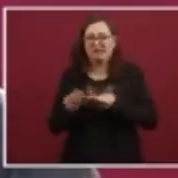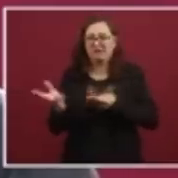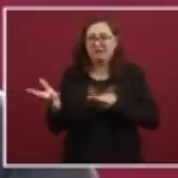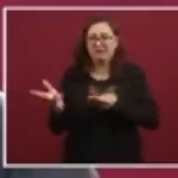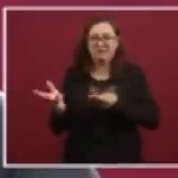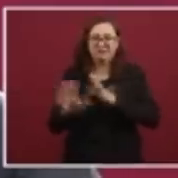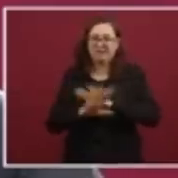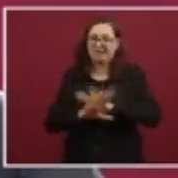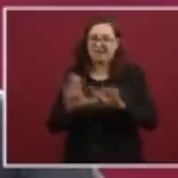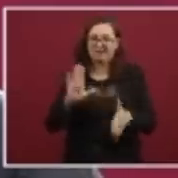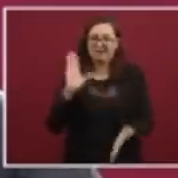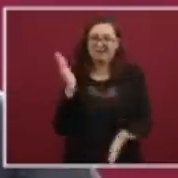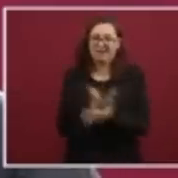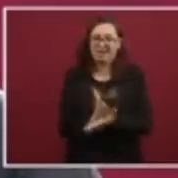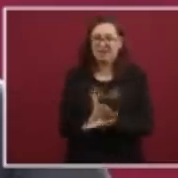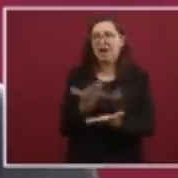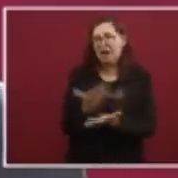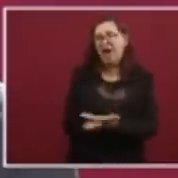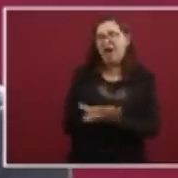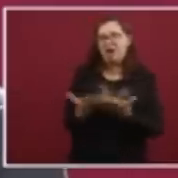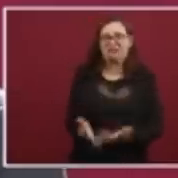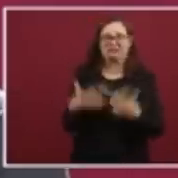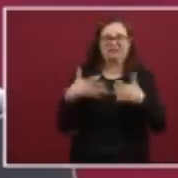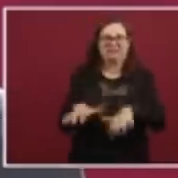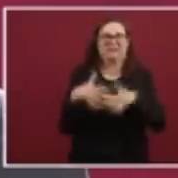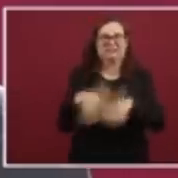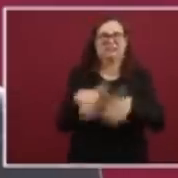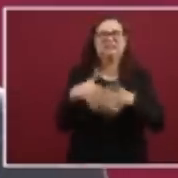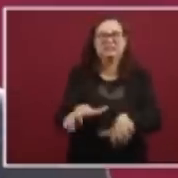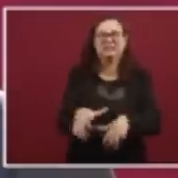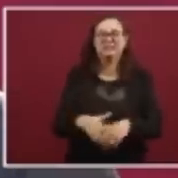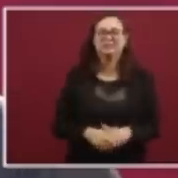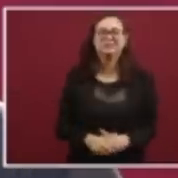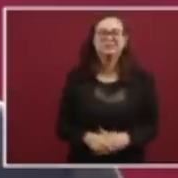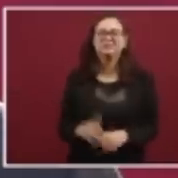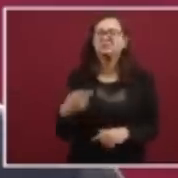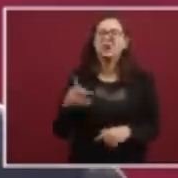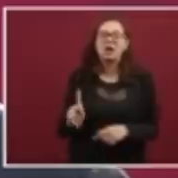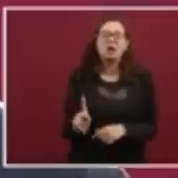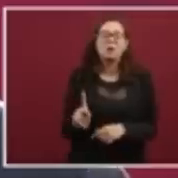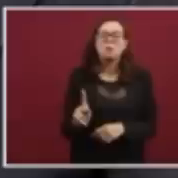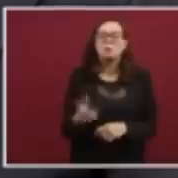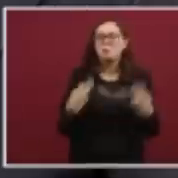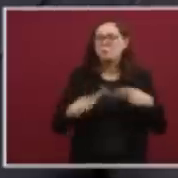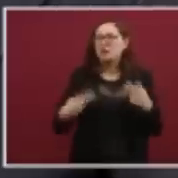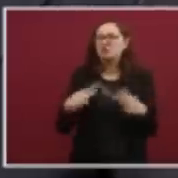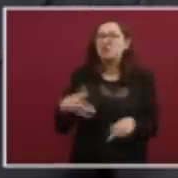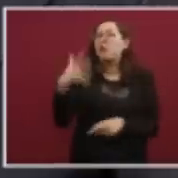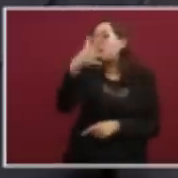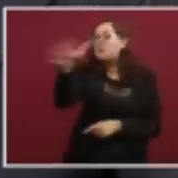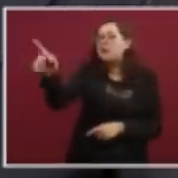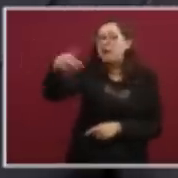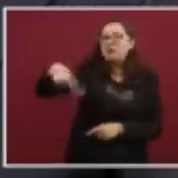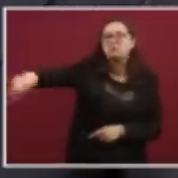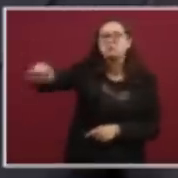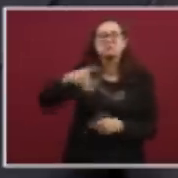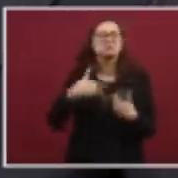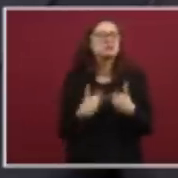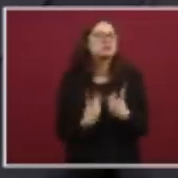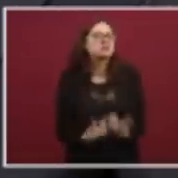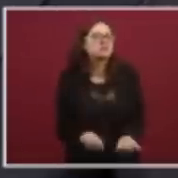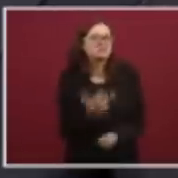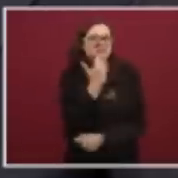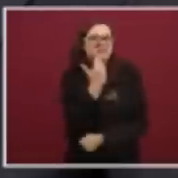se terminó. Entonces, la gente lo entiende bastante bien y